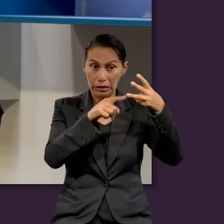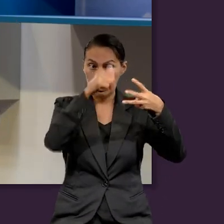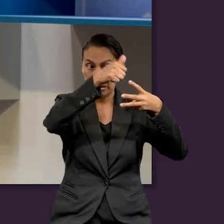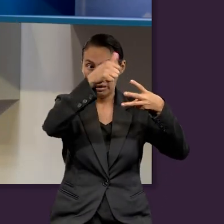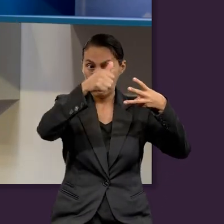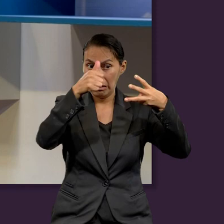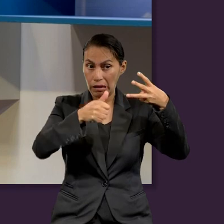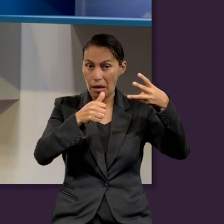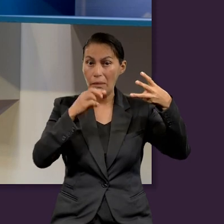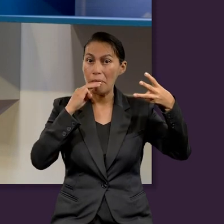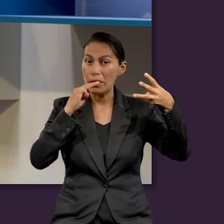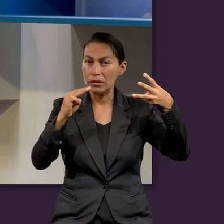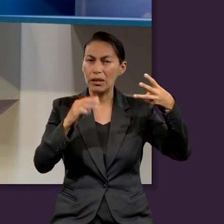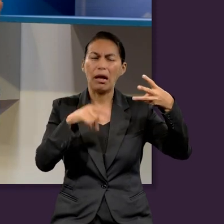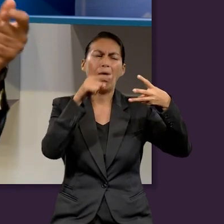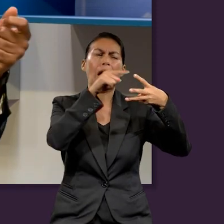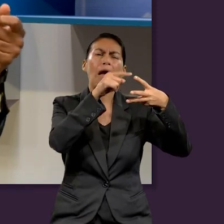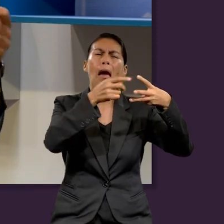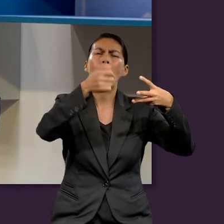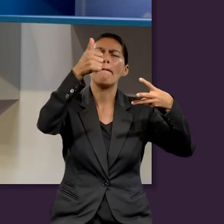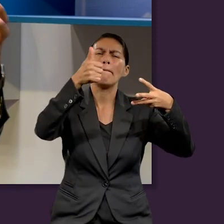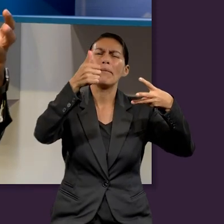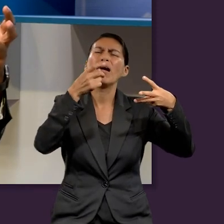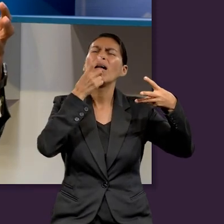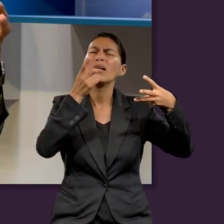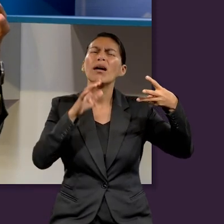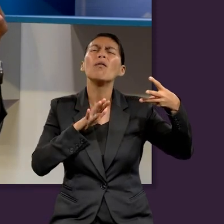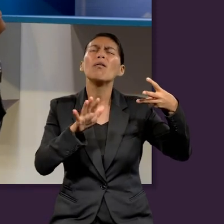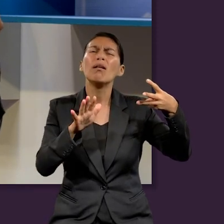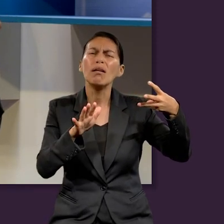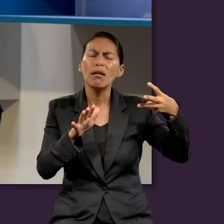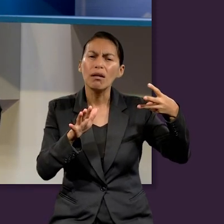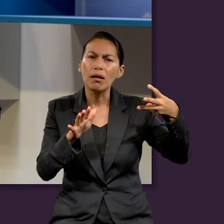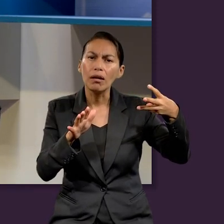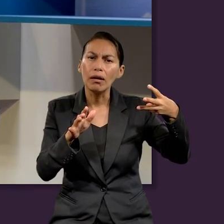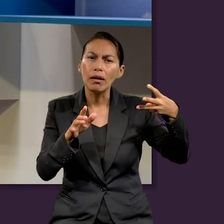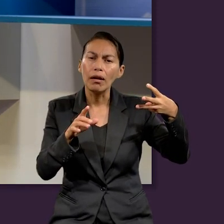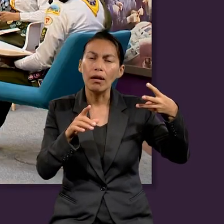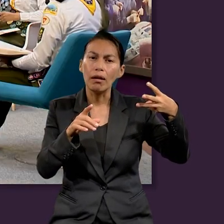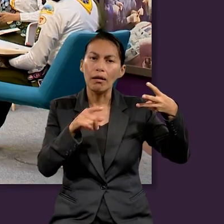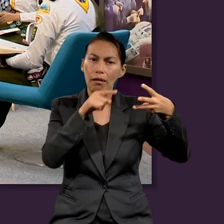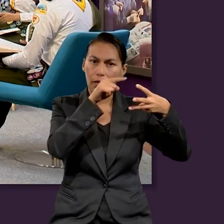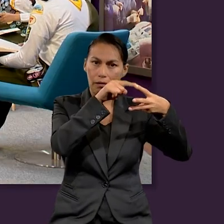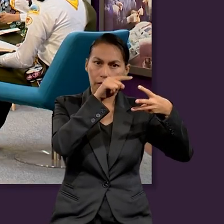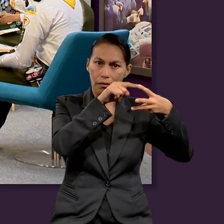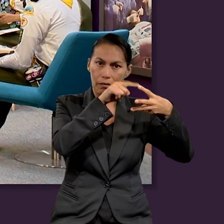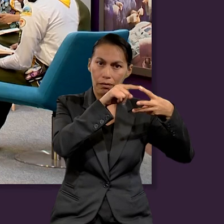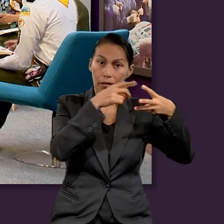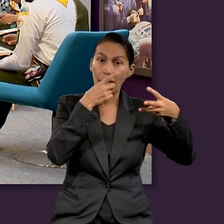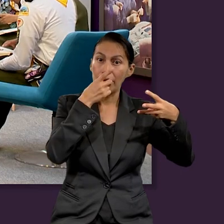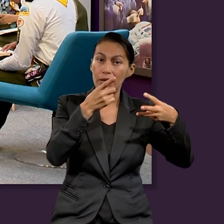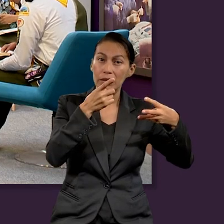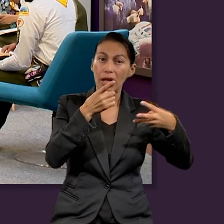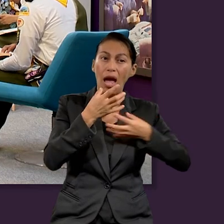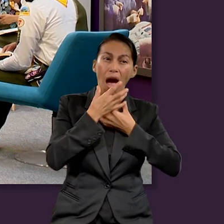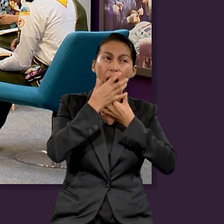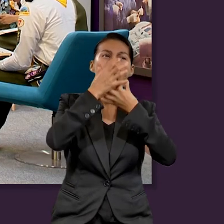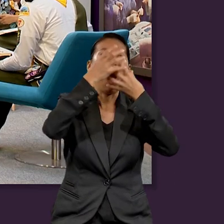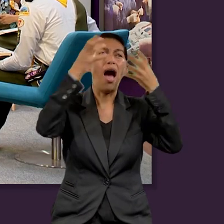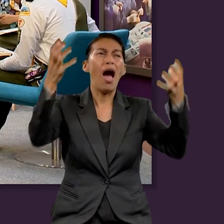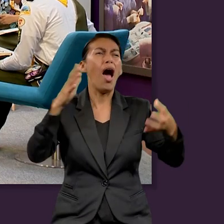en apocalipsis 14 el primer Ángel que nos dice dice el primer Ángel